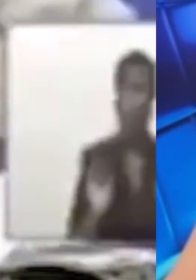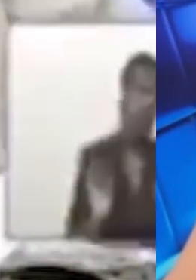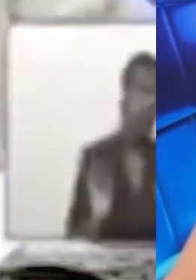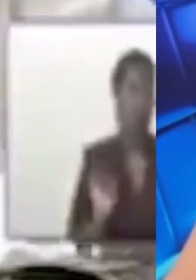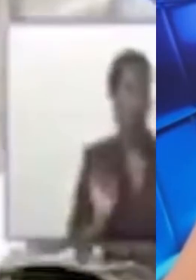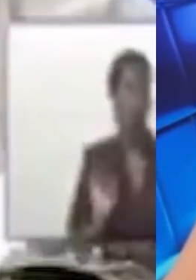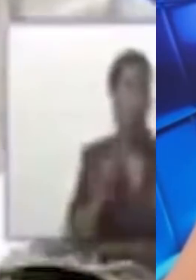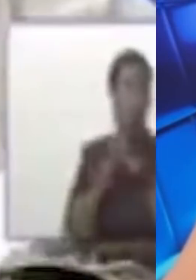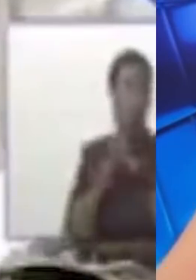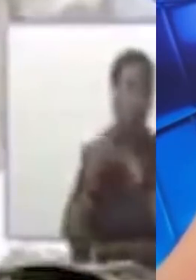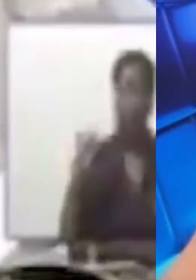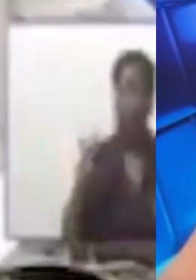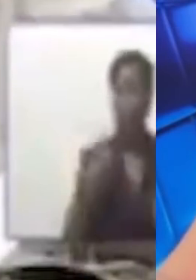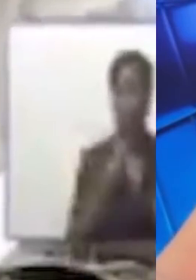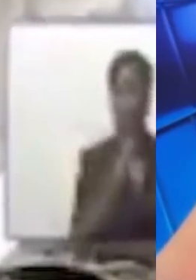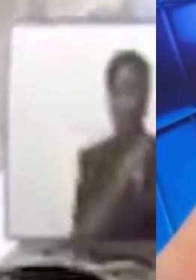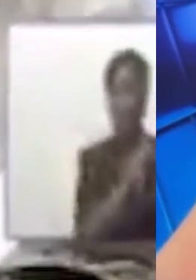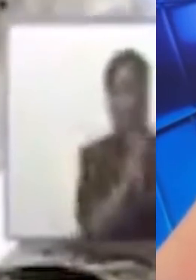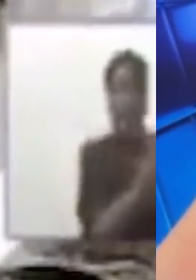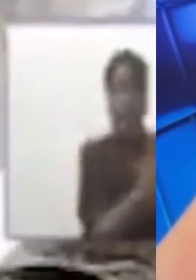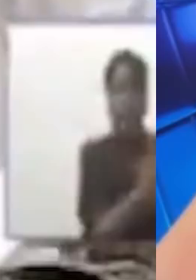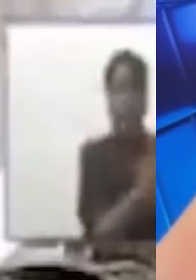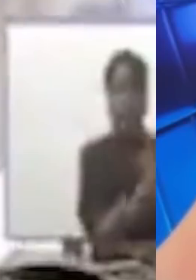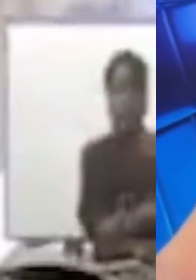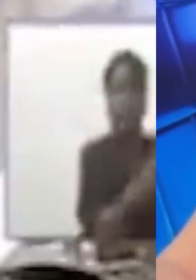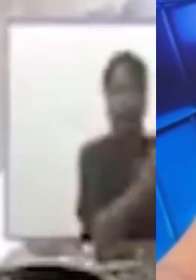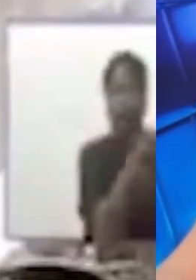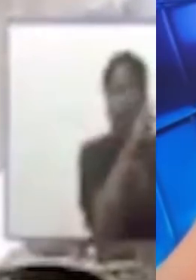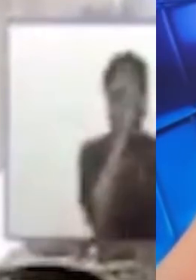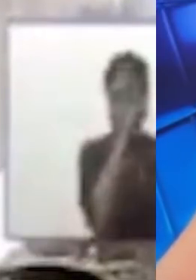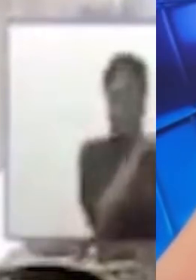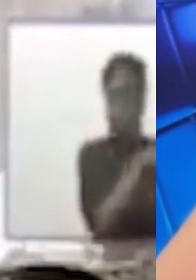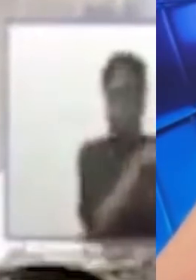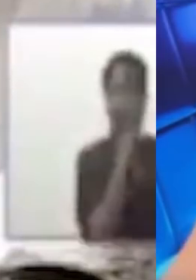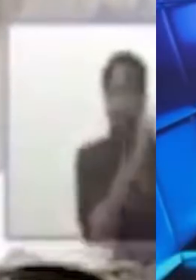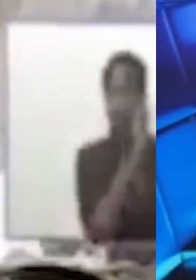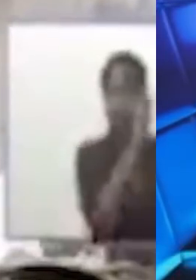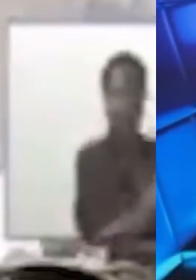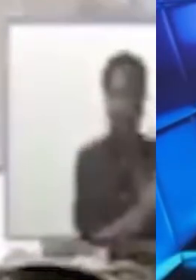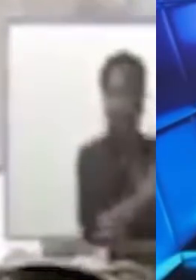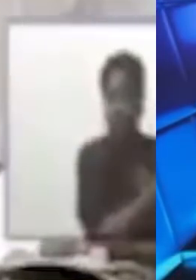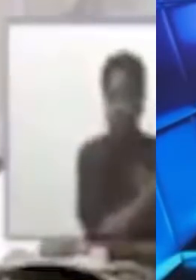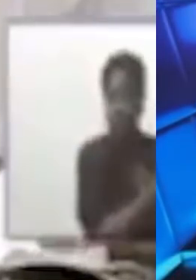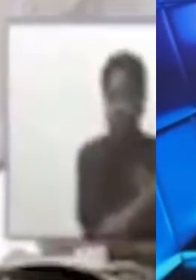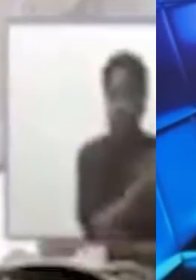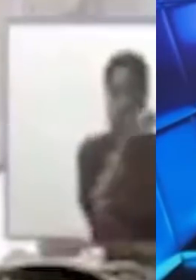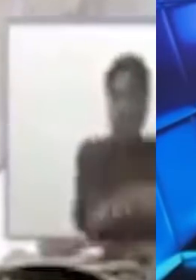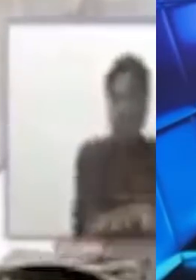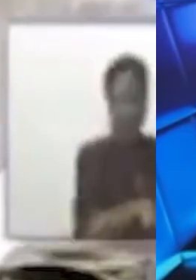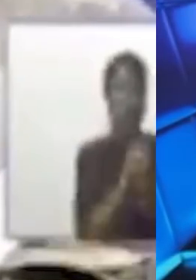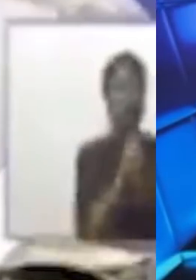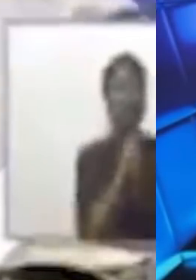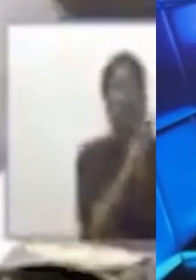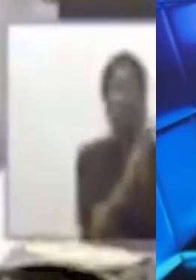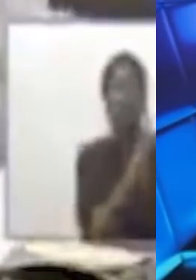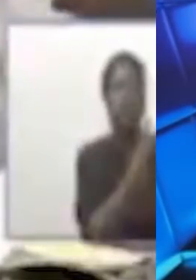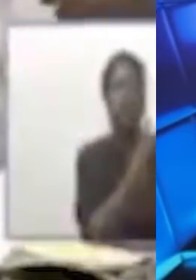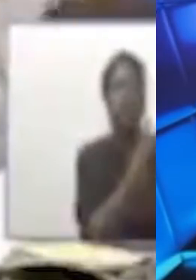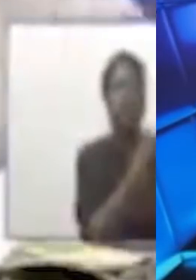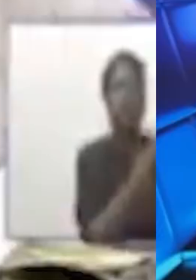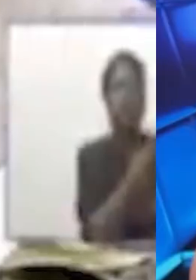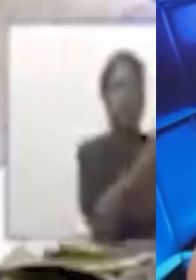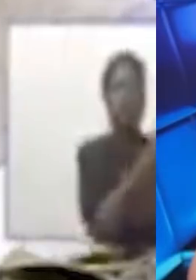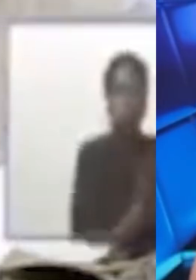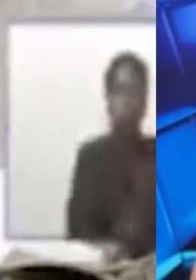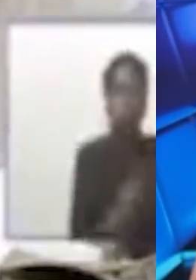Esto como se han convertido, dígase escuela primaria, dígase círculos infantiles. Y nosotros actuamos sobre el protocolo, según el certificado